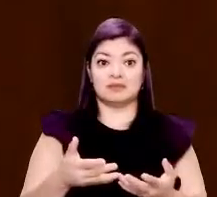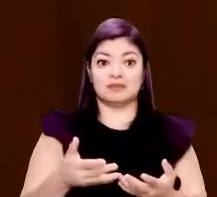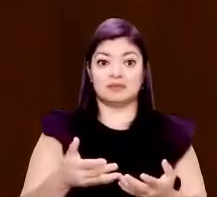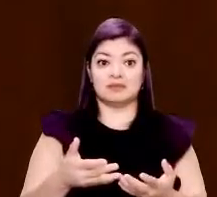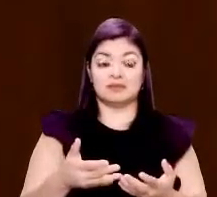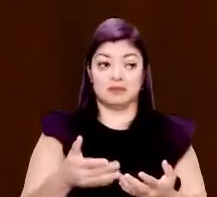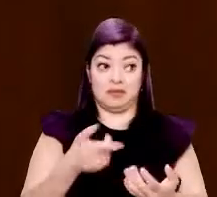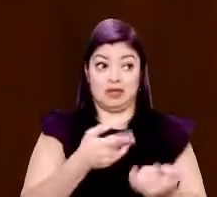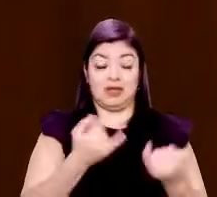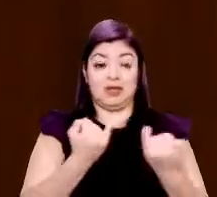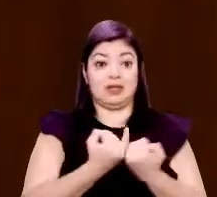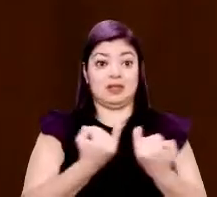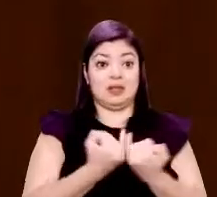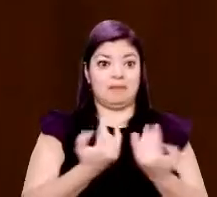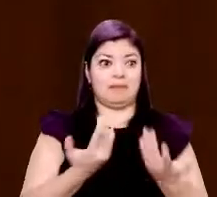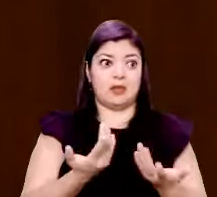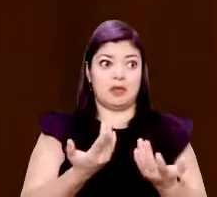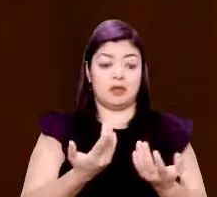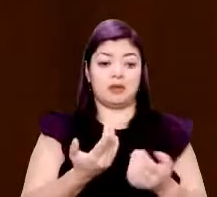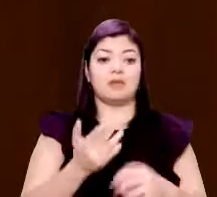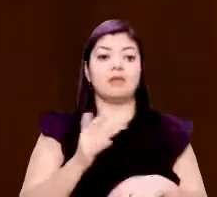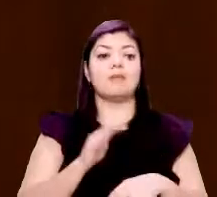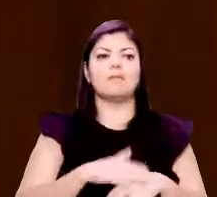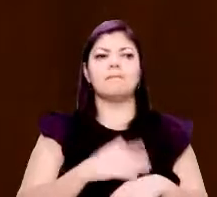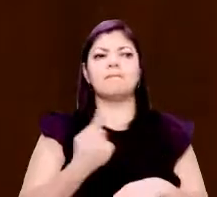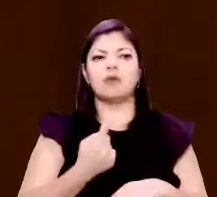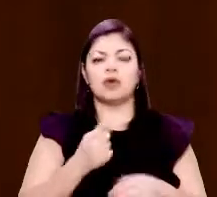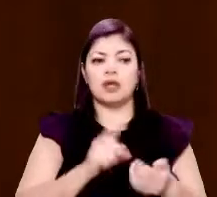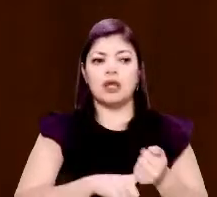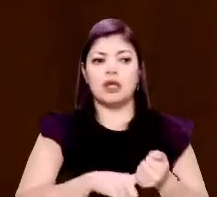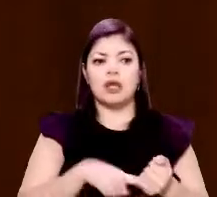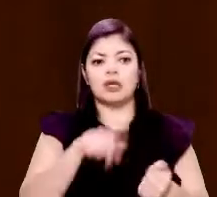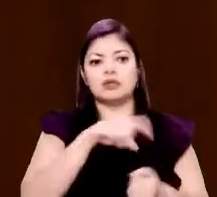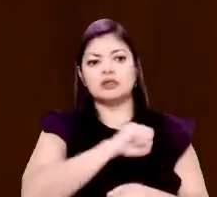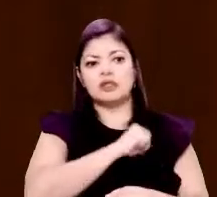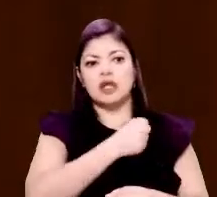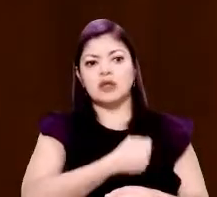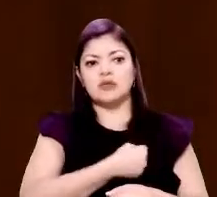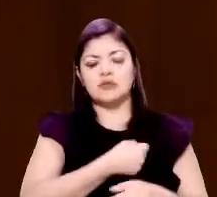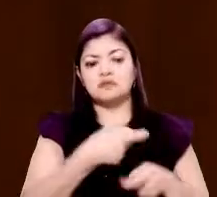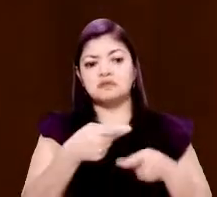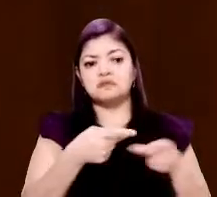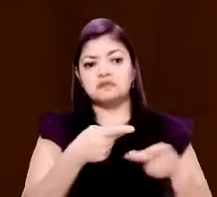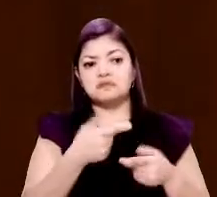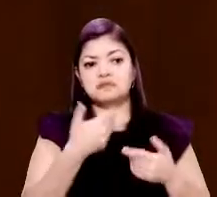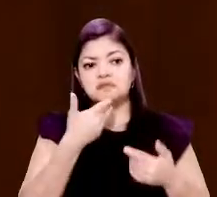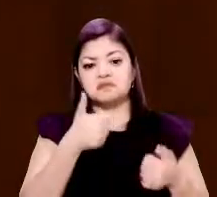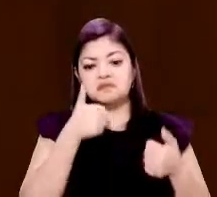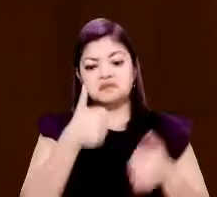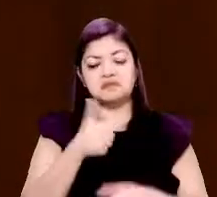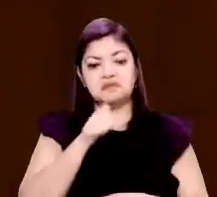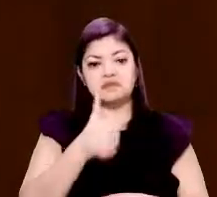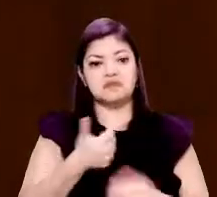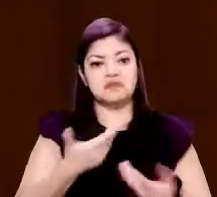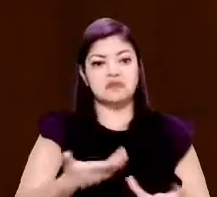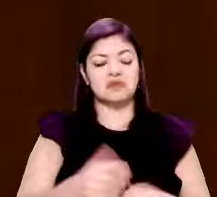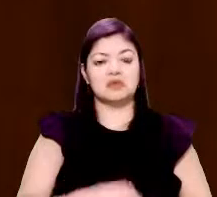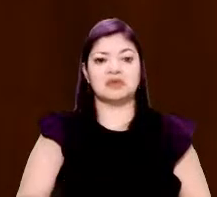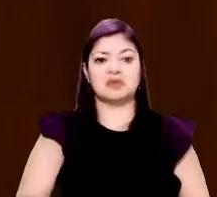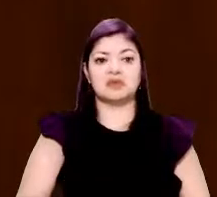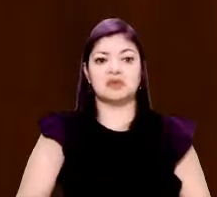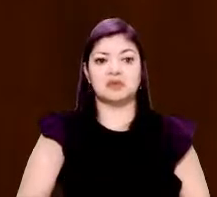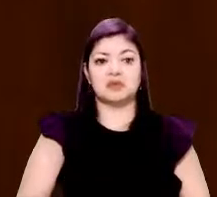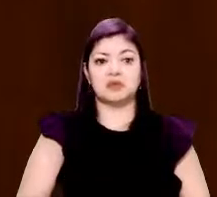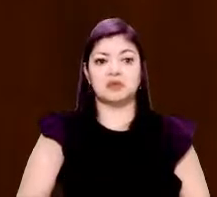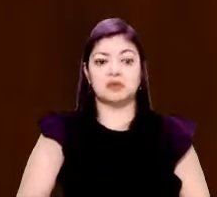habla también, ¿por qué no decirlo?, de la incapacidad de nuestro sistema de salud. No es desconocido que para